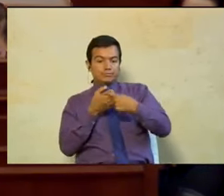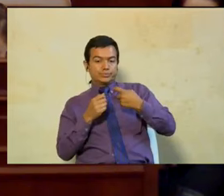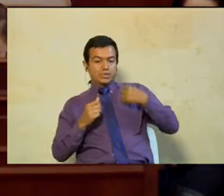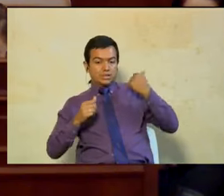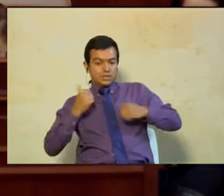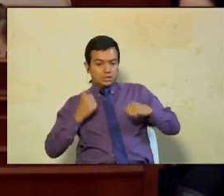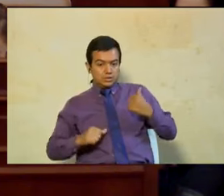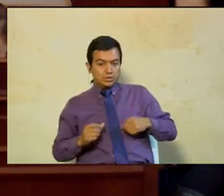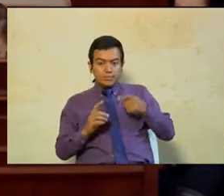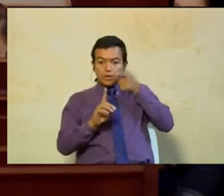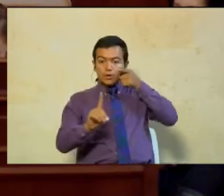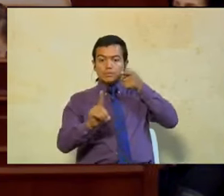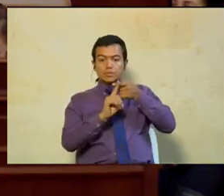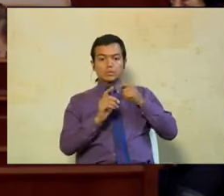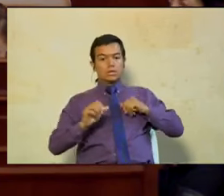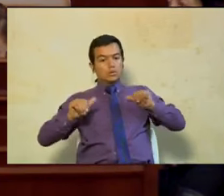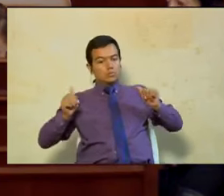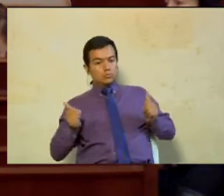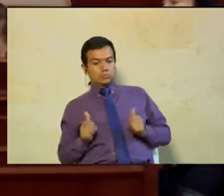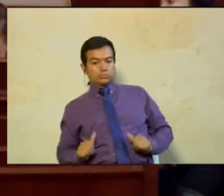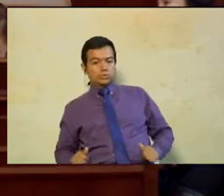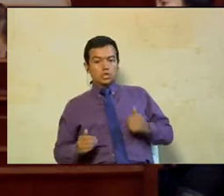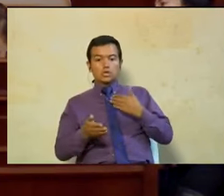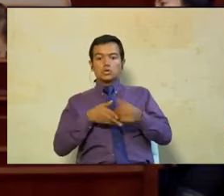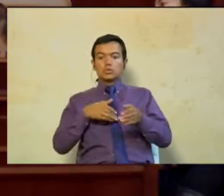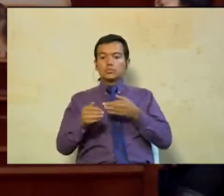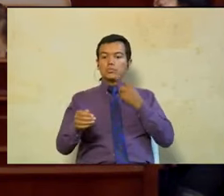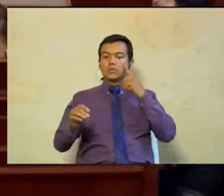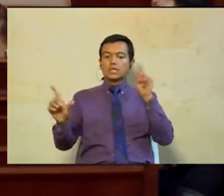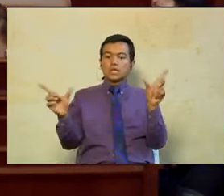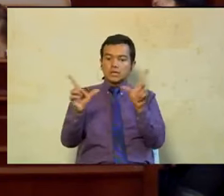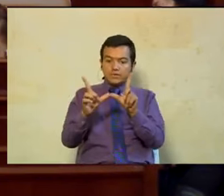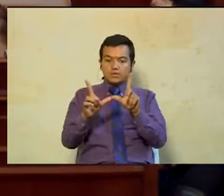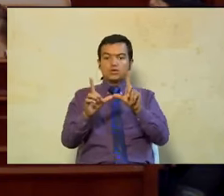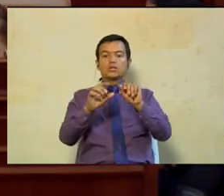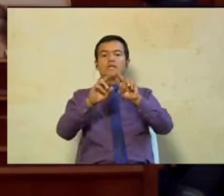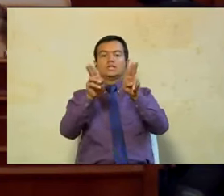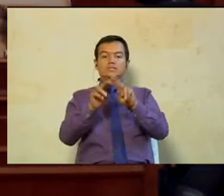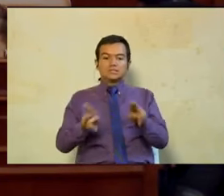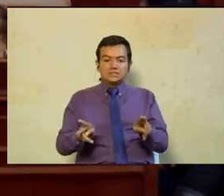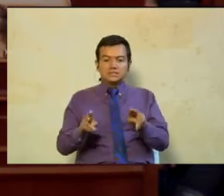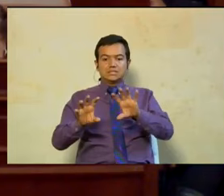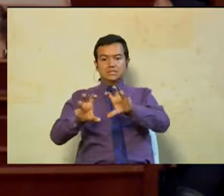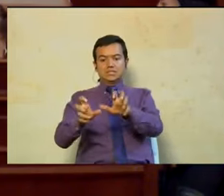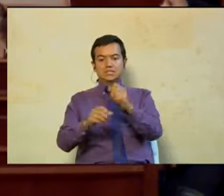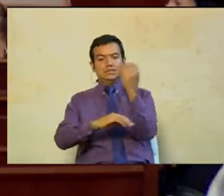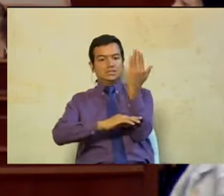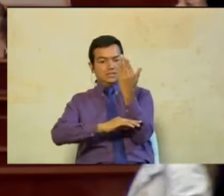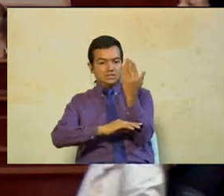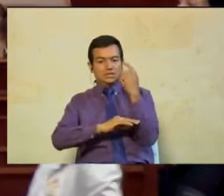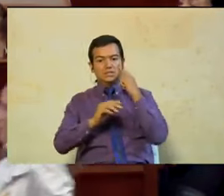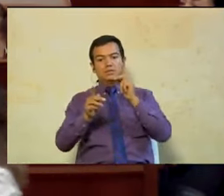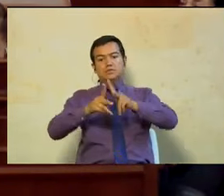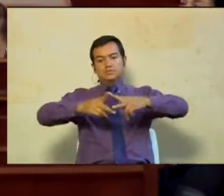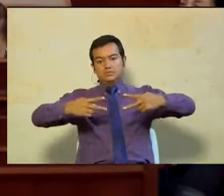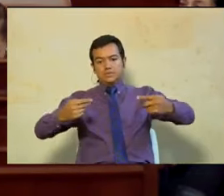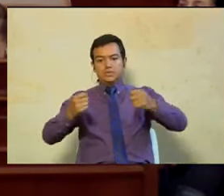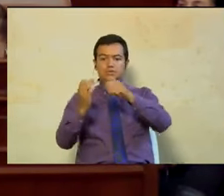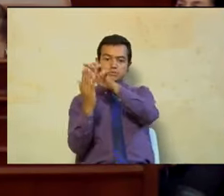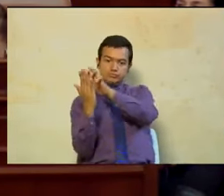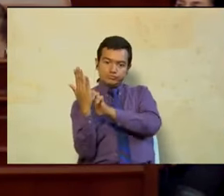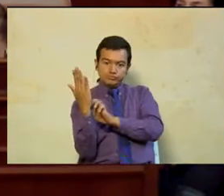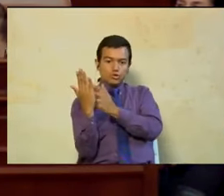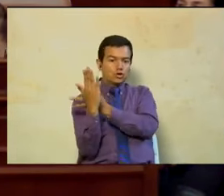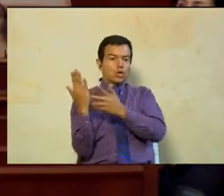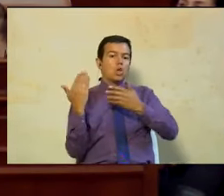fines estéticos por cualquier medio de comunicación internet radio televisión cine medios escritos como boletines periódicos revistas o